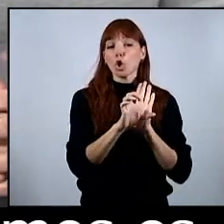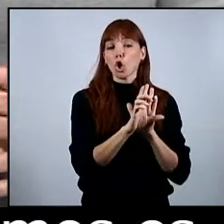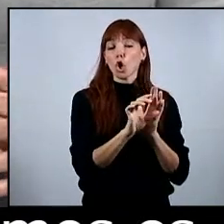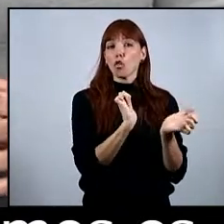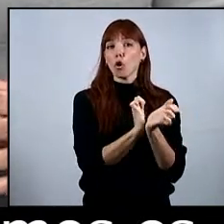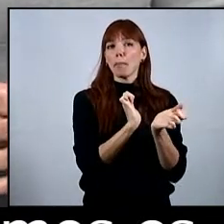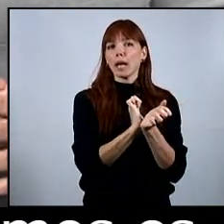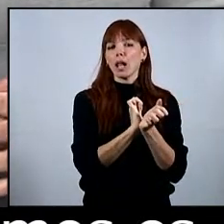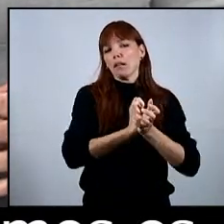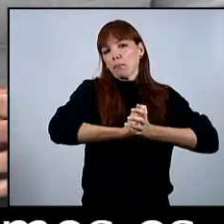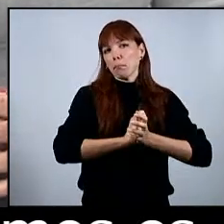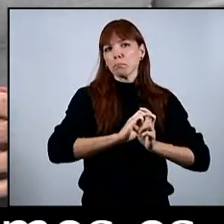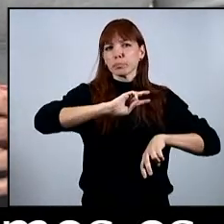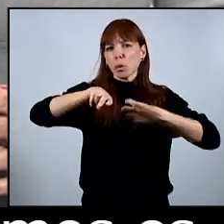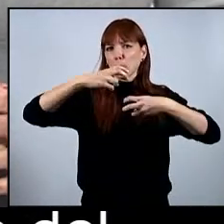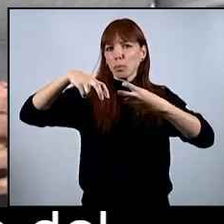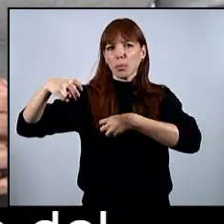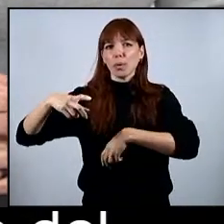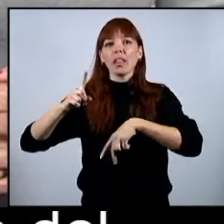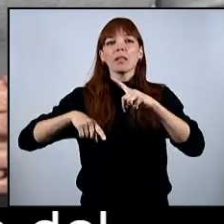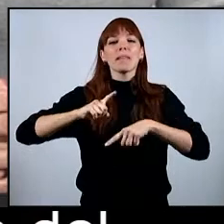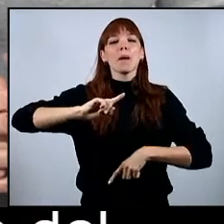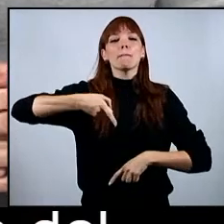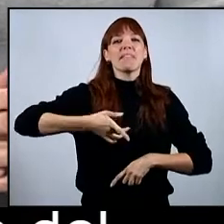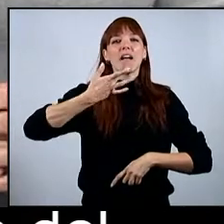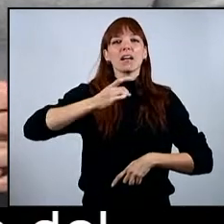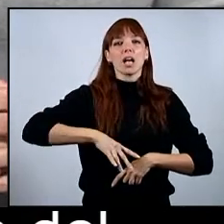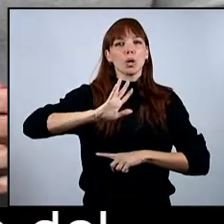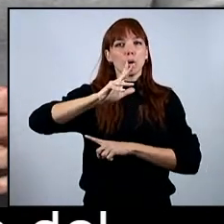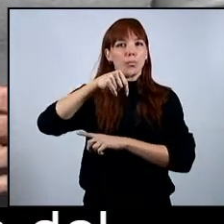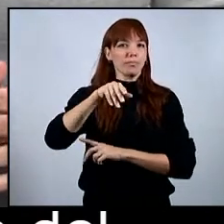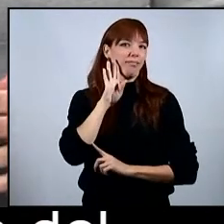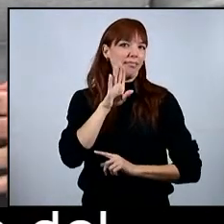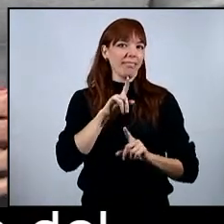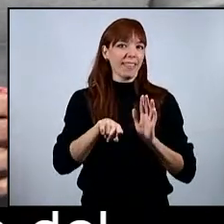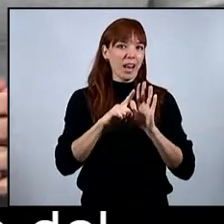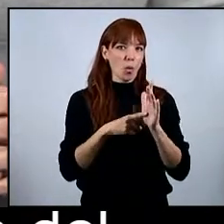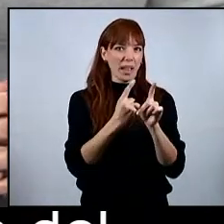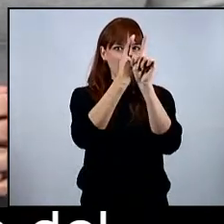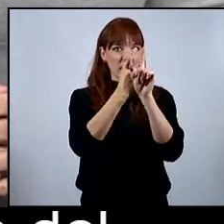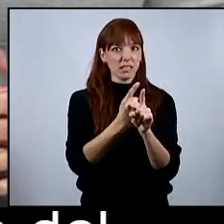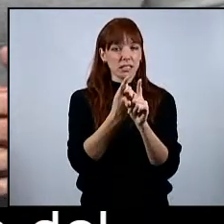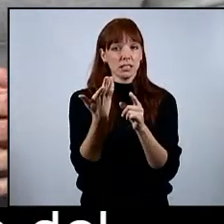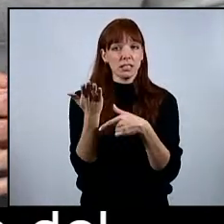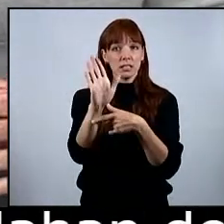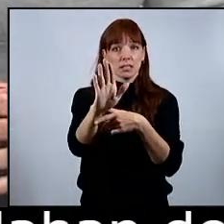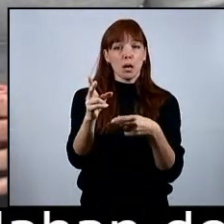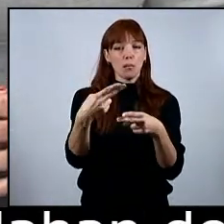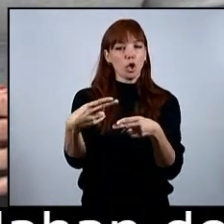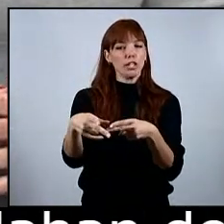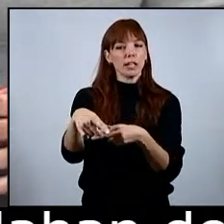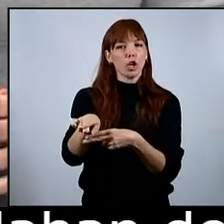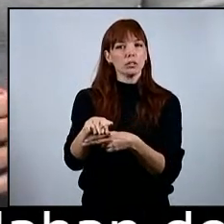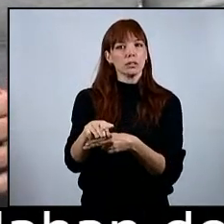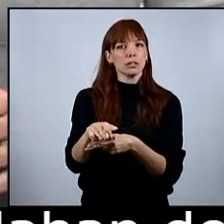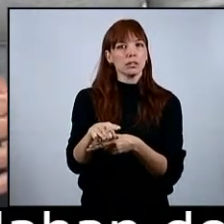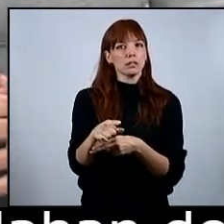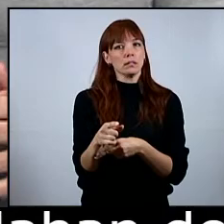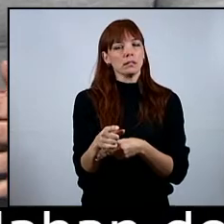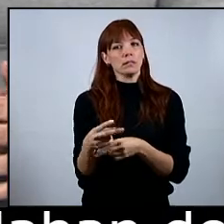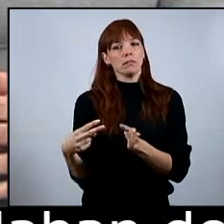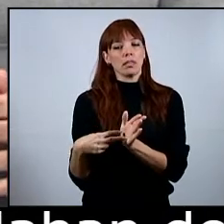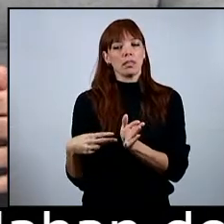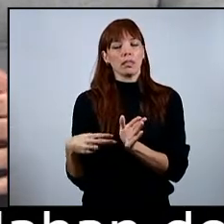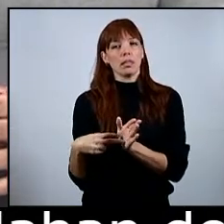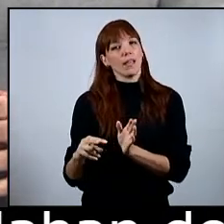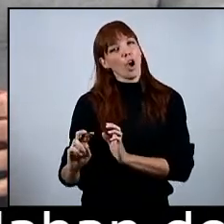a medida de los delincuentes, los que hablaban de la casta. Representantes políticos intentando beneficiar a otros políticos